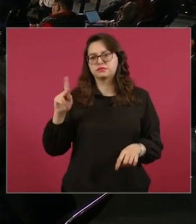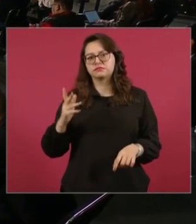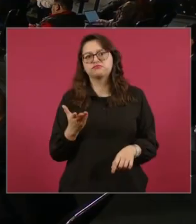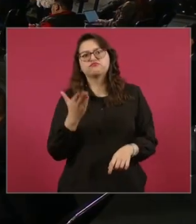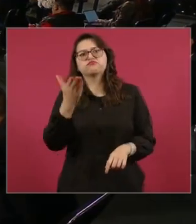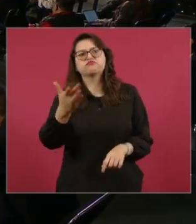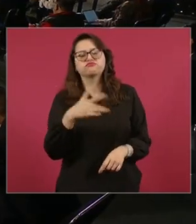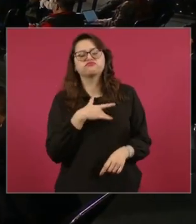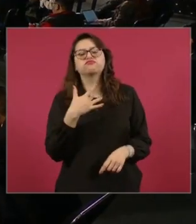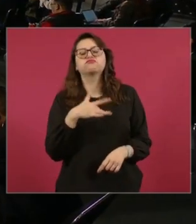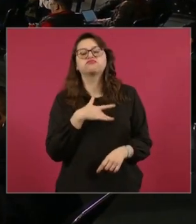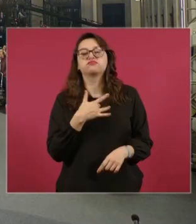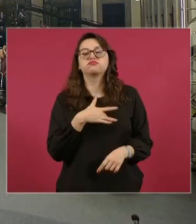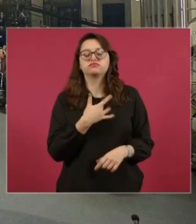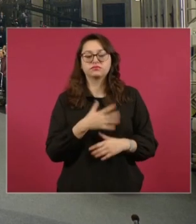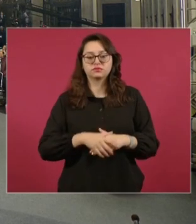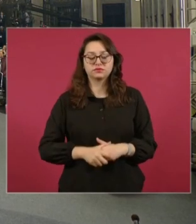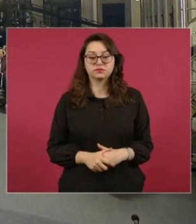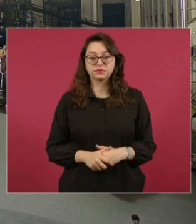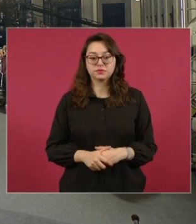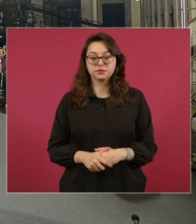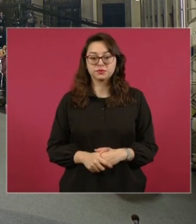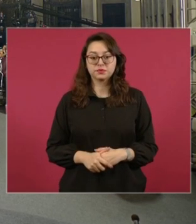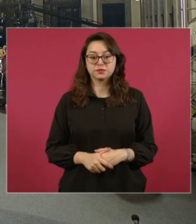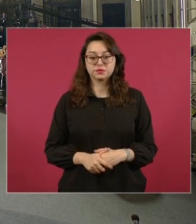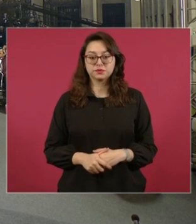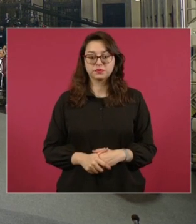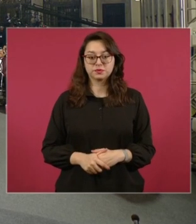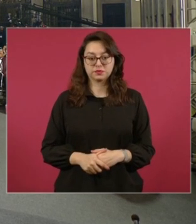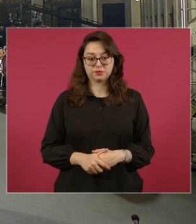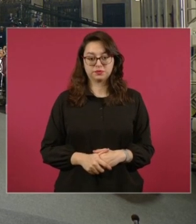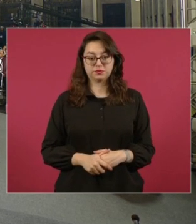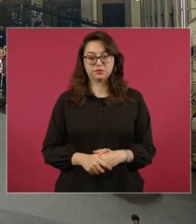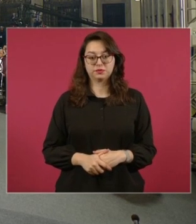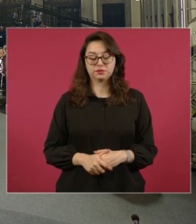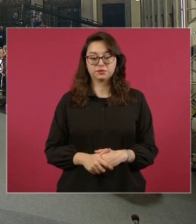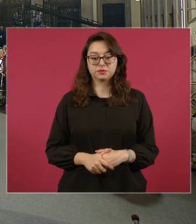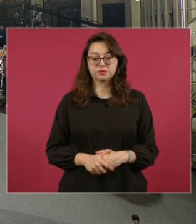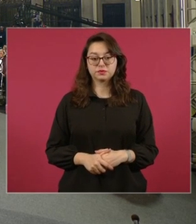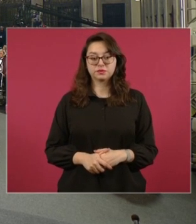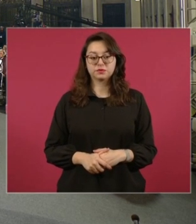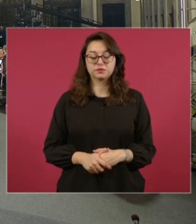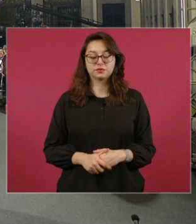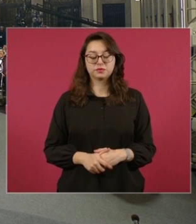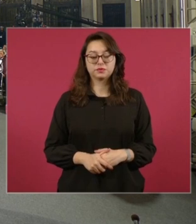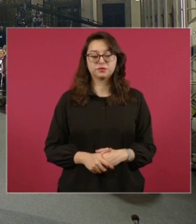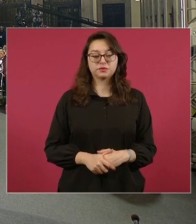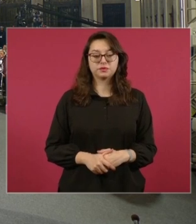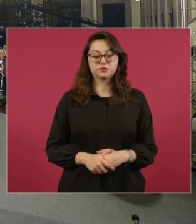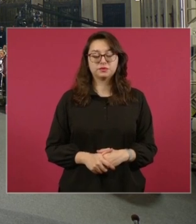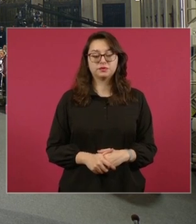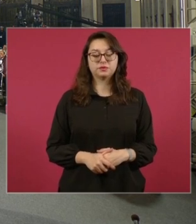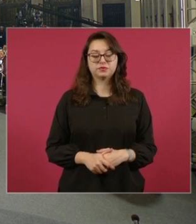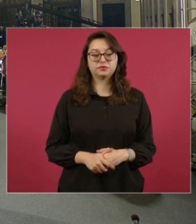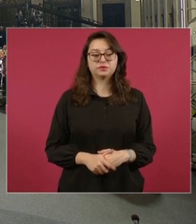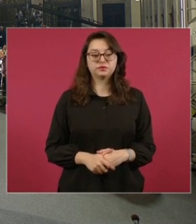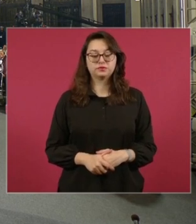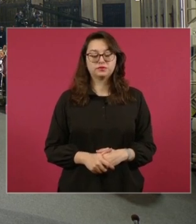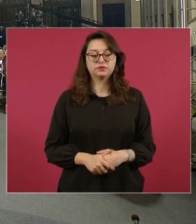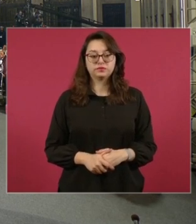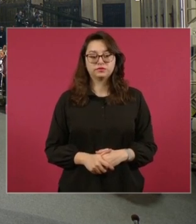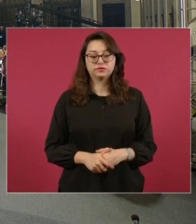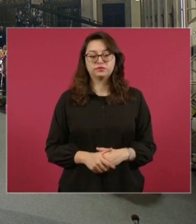respecto. Bueno, en el caso de Tamaulipas, pues se